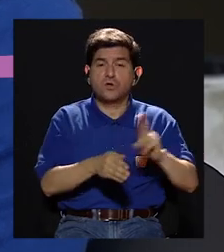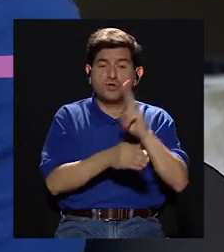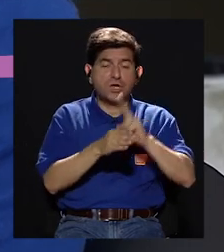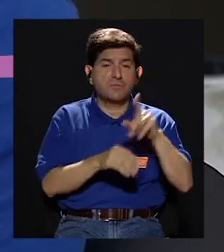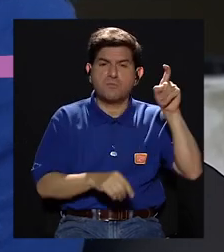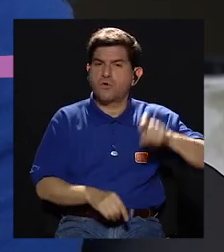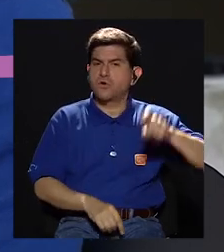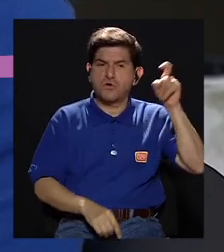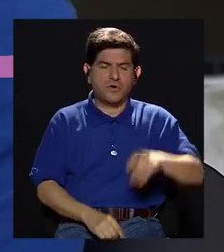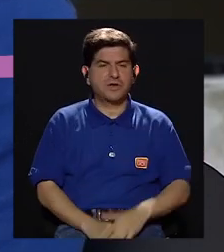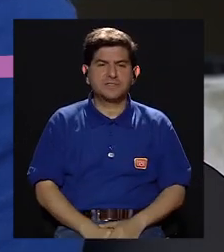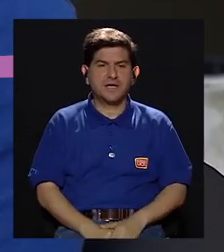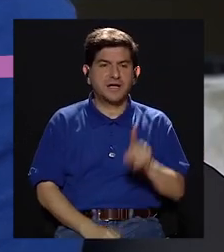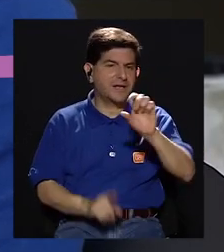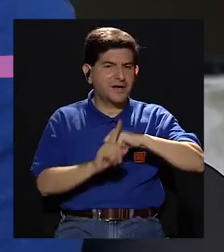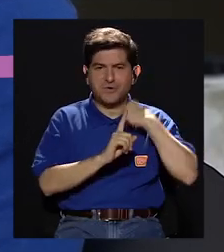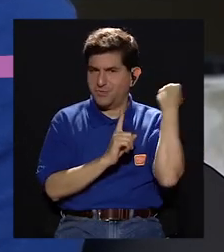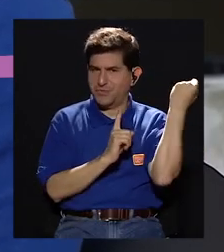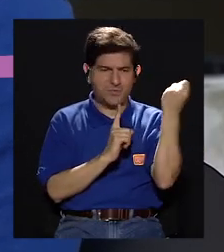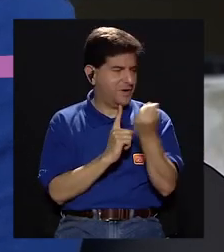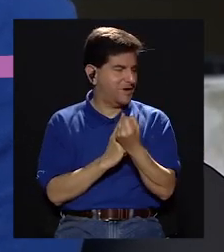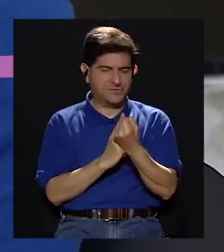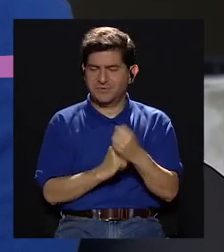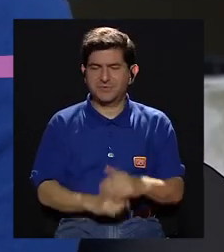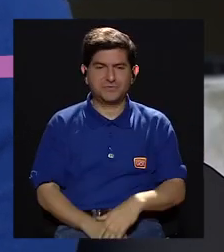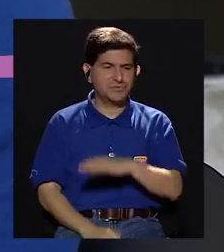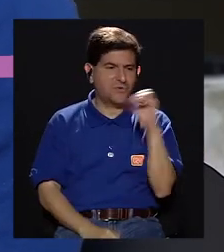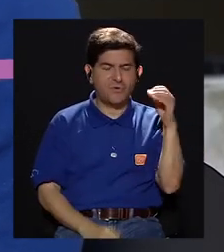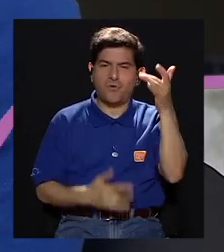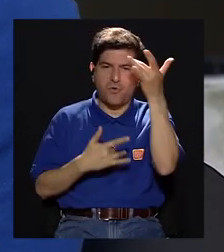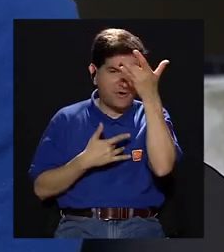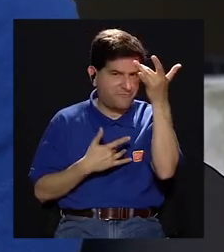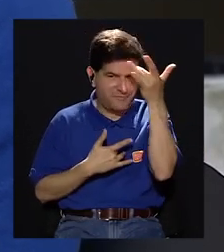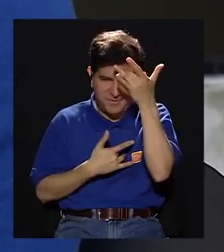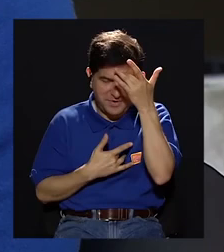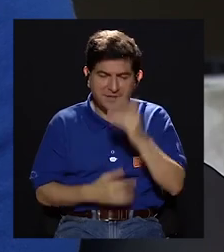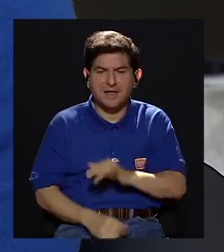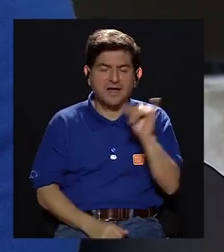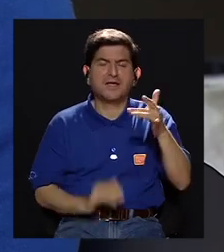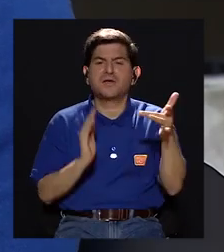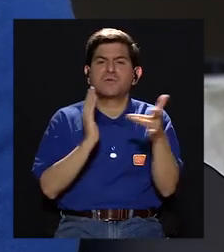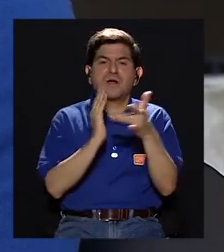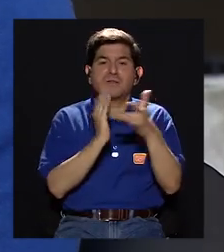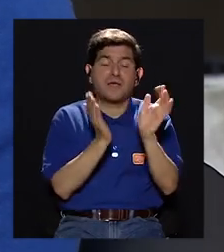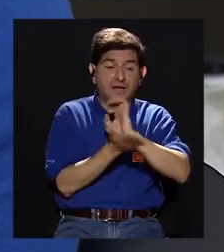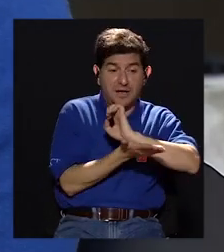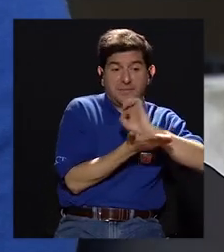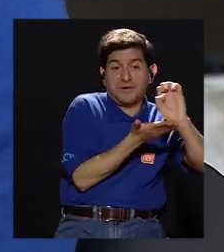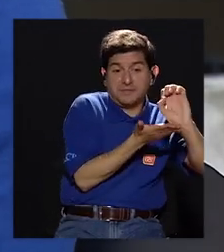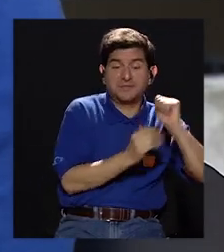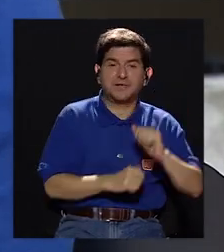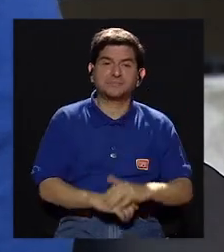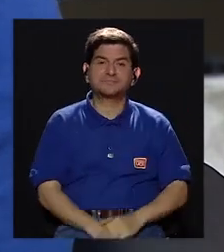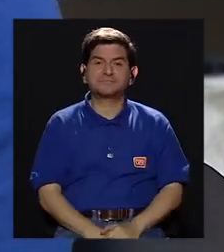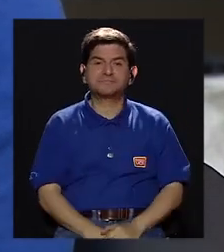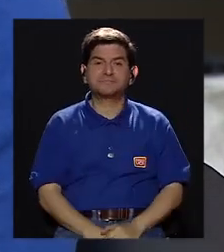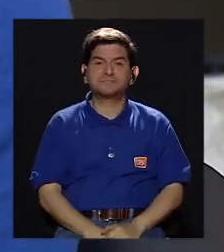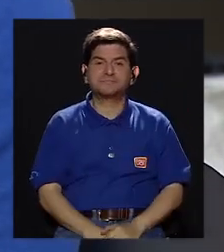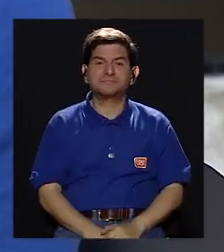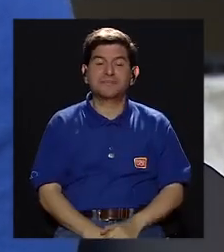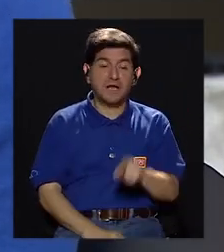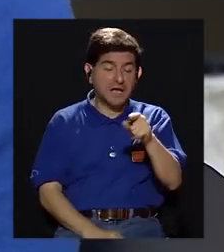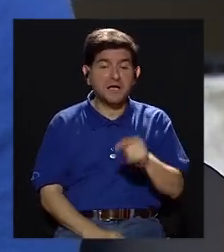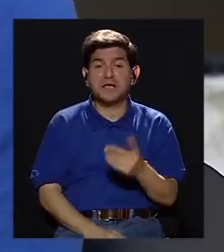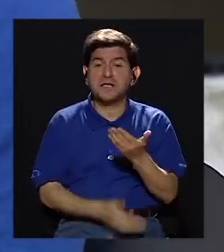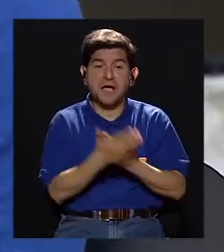momento, no necesariamente tenés que tener como una condición, no tenés que tener como una enfermedad ni nada, también es una técnica preventiva. Entonces